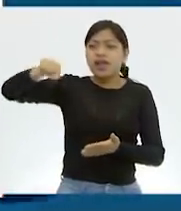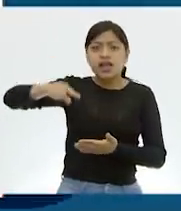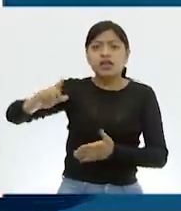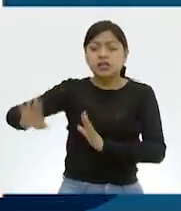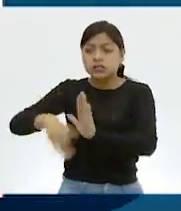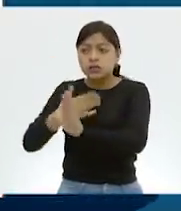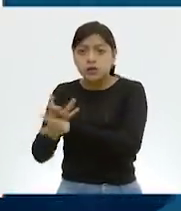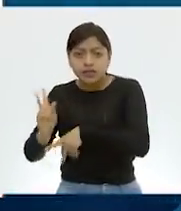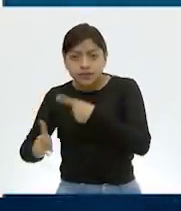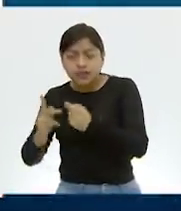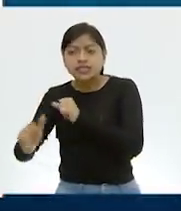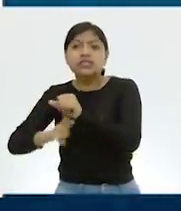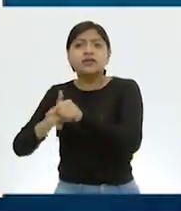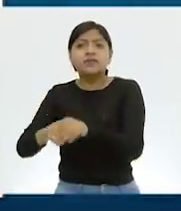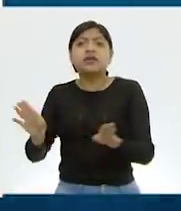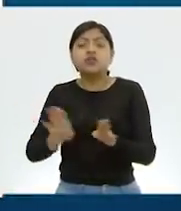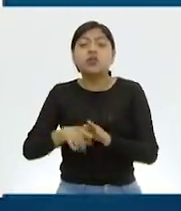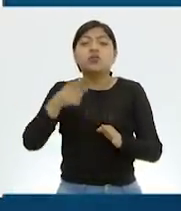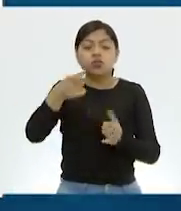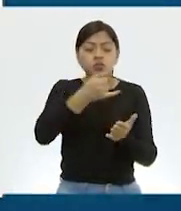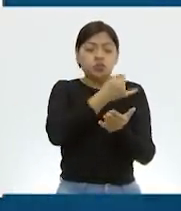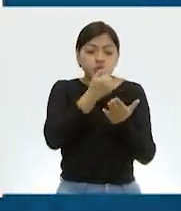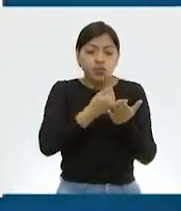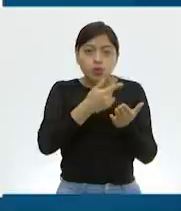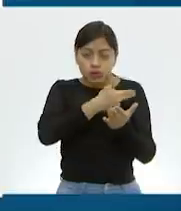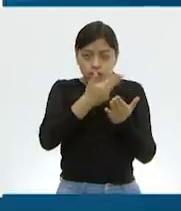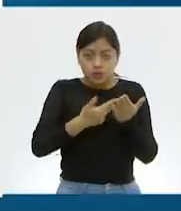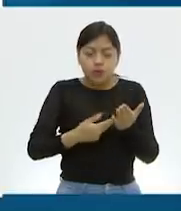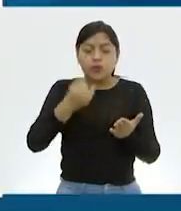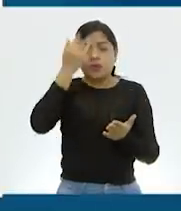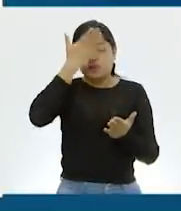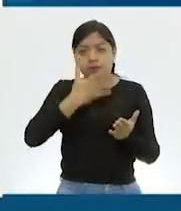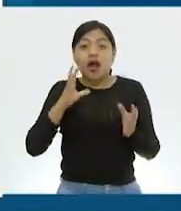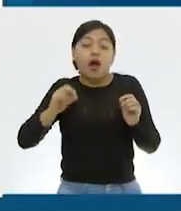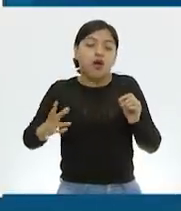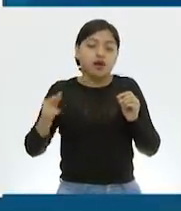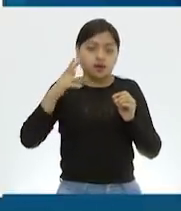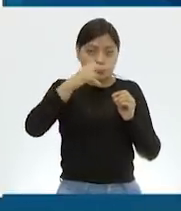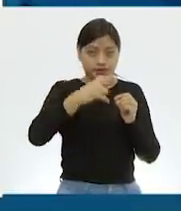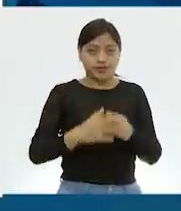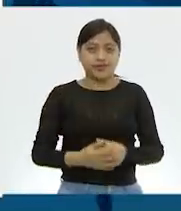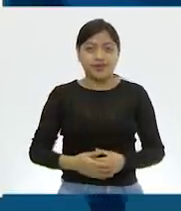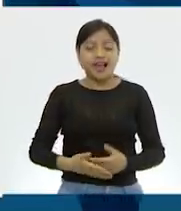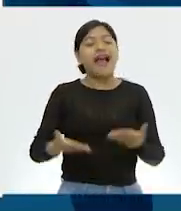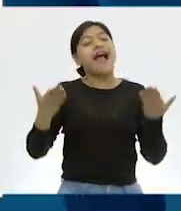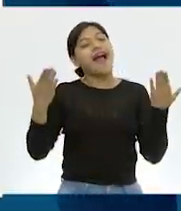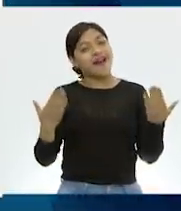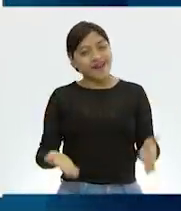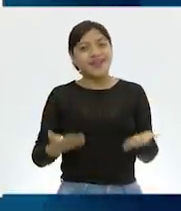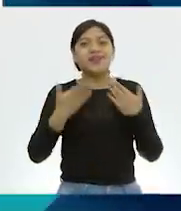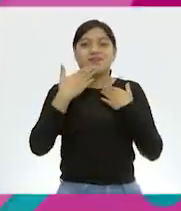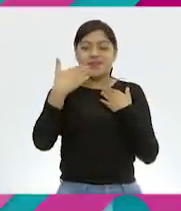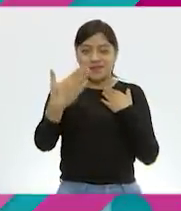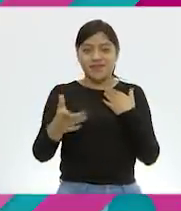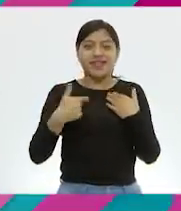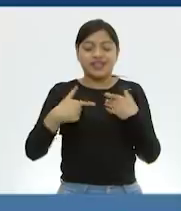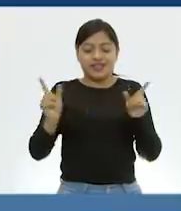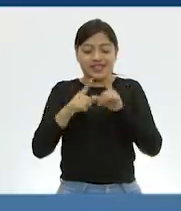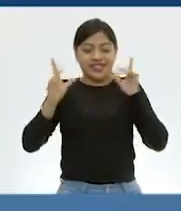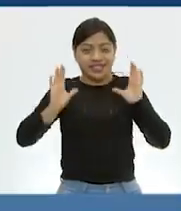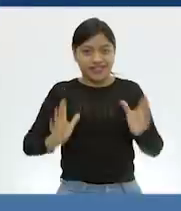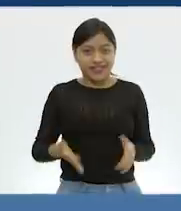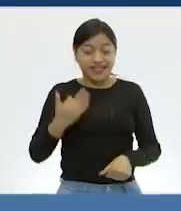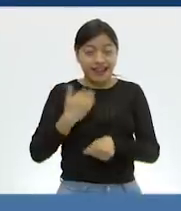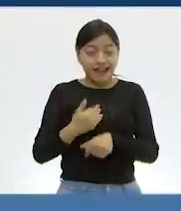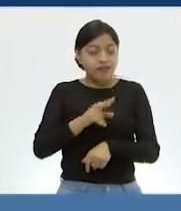vivos. Ilustra con dibujos o recortes estas acciones. Muy bien, pues ya estoy más que listo para